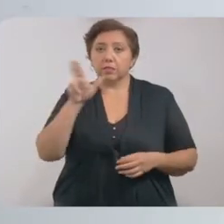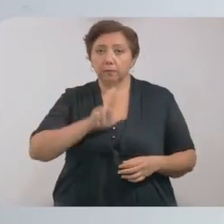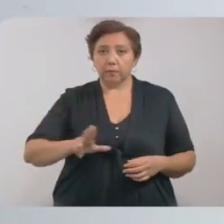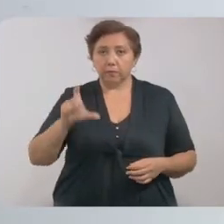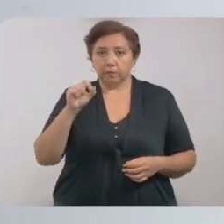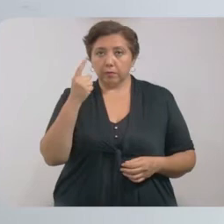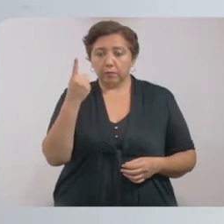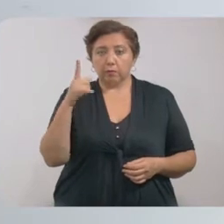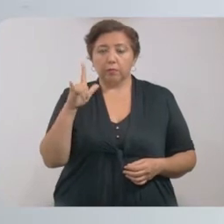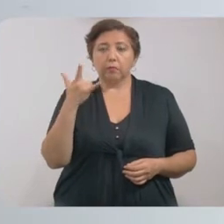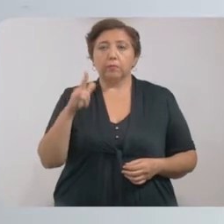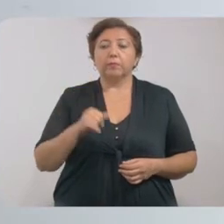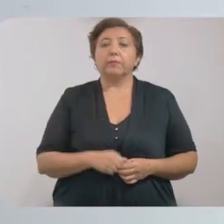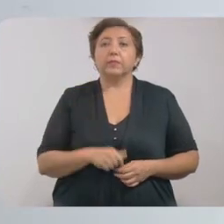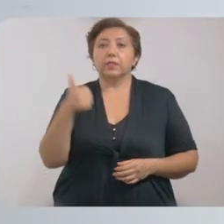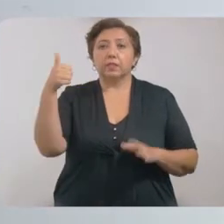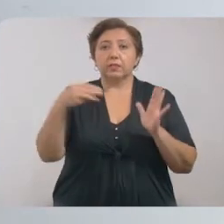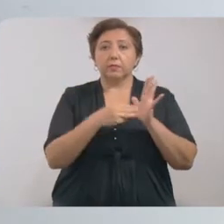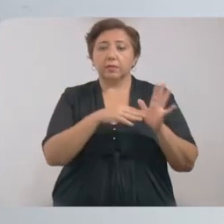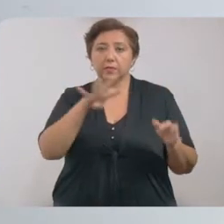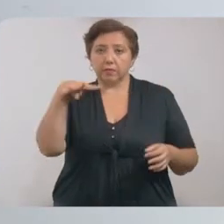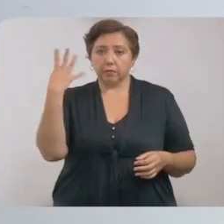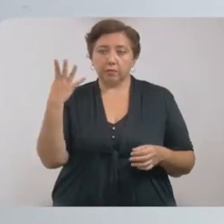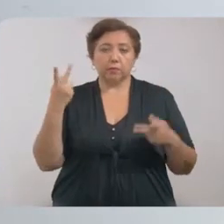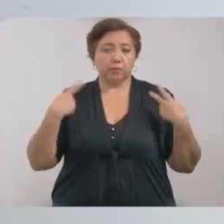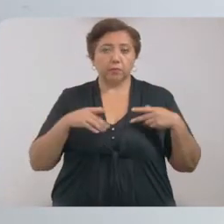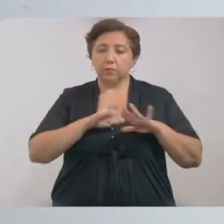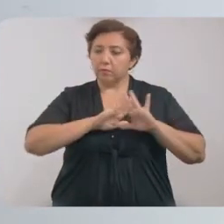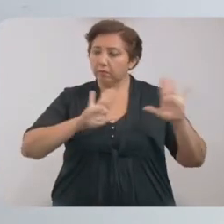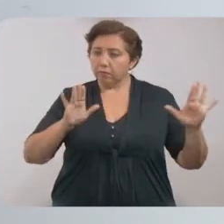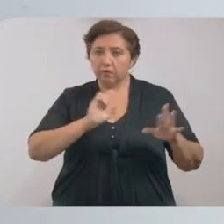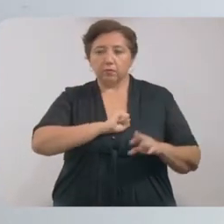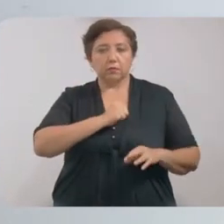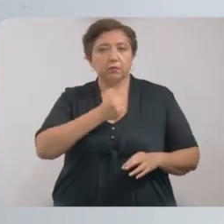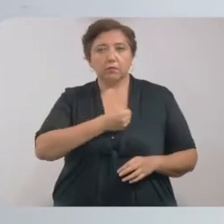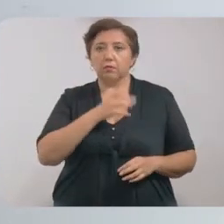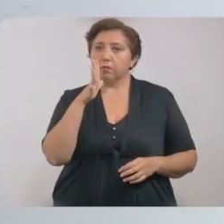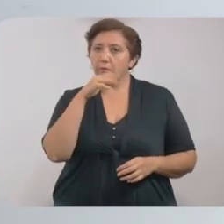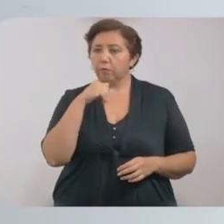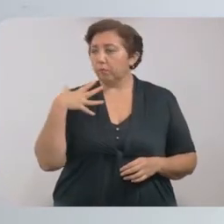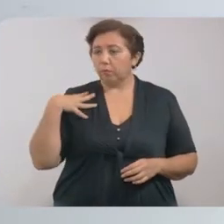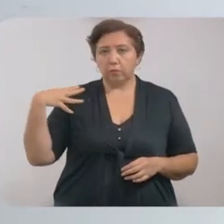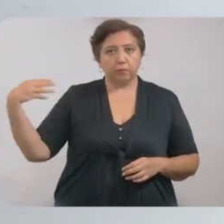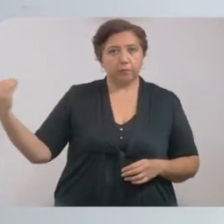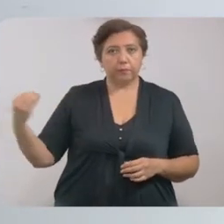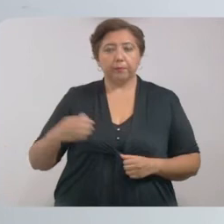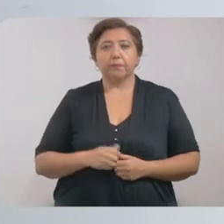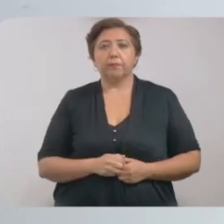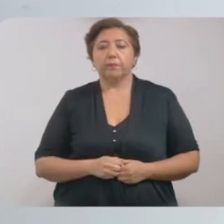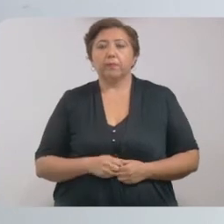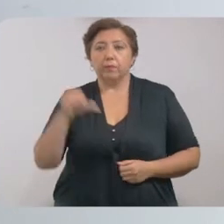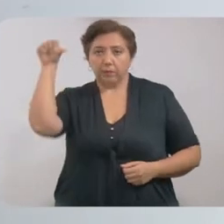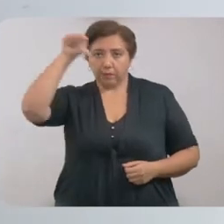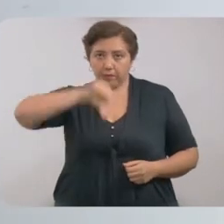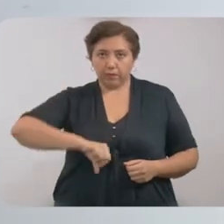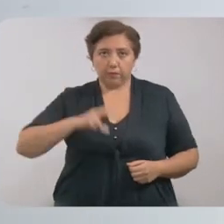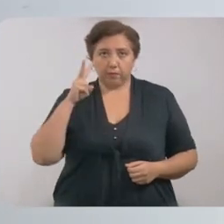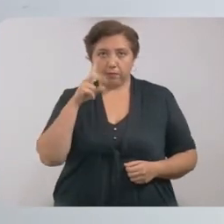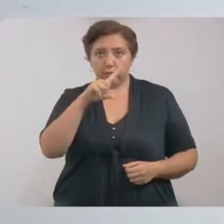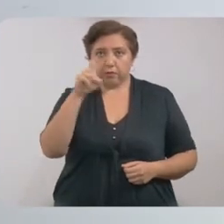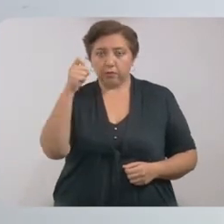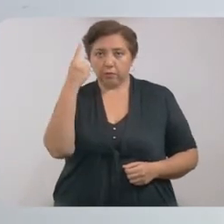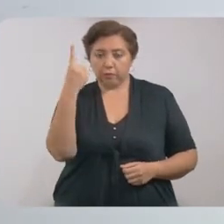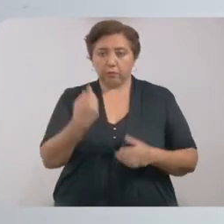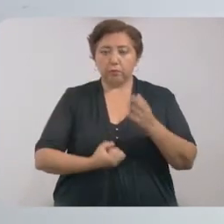martes 21 de julio. 6.014 pacientes ya se recuperaron, no presentan síntomas ni pueden contagiar. Hoy se detectaron